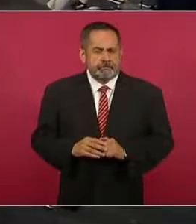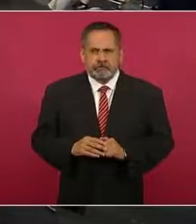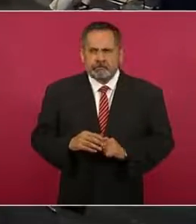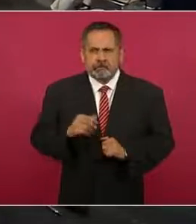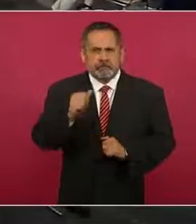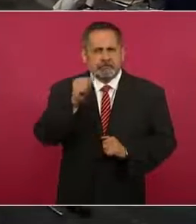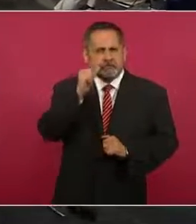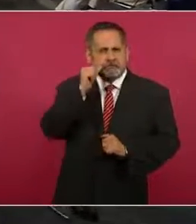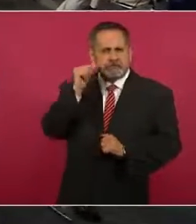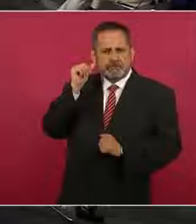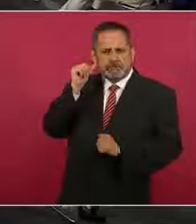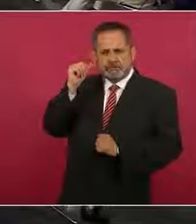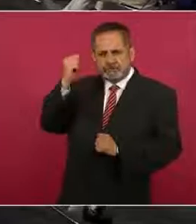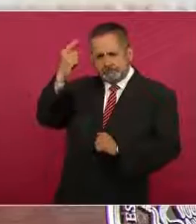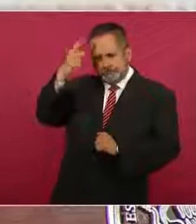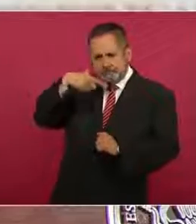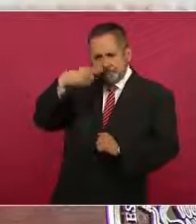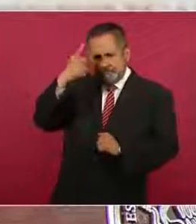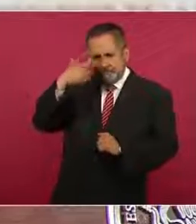anoche.